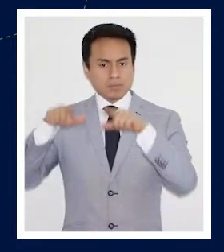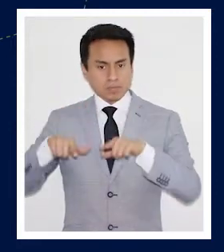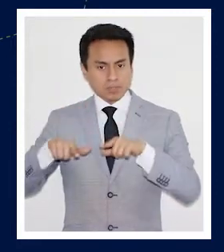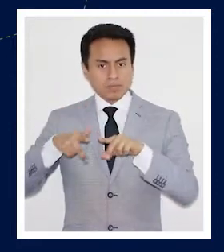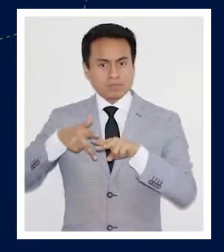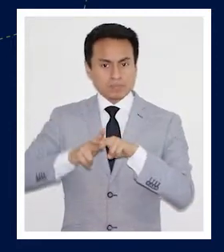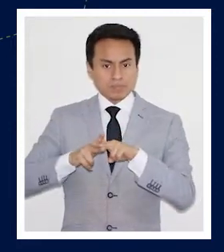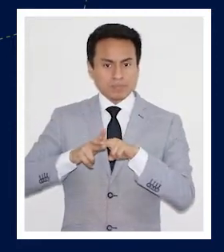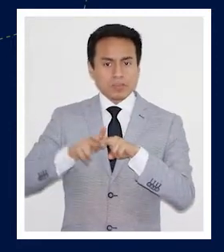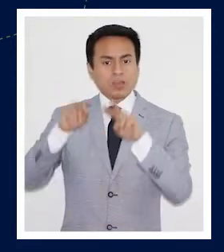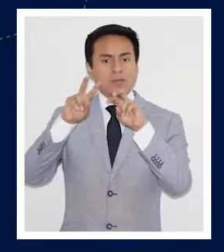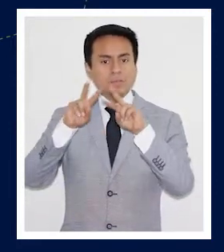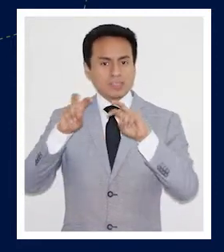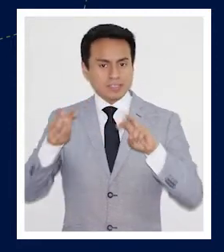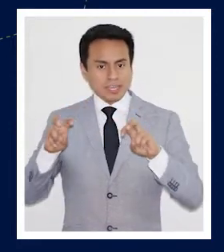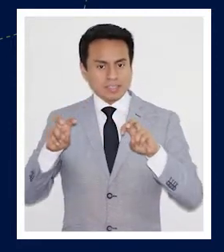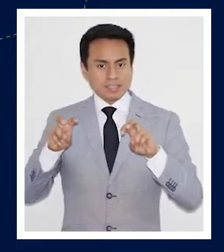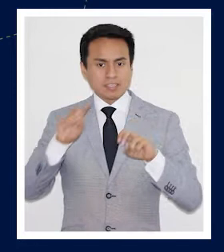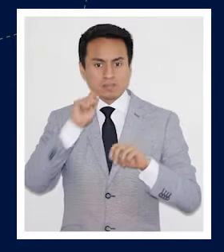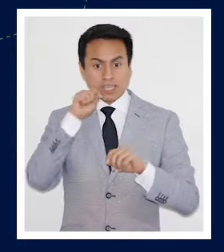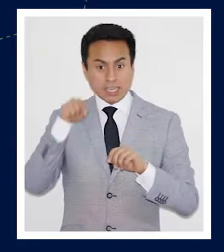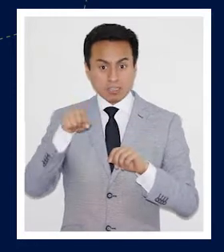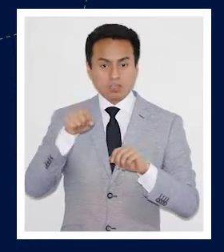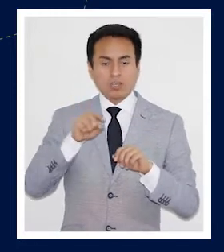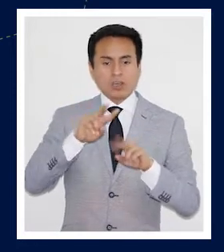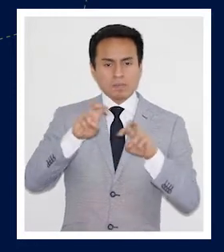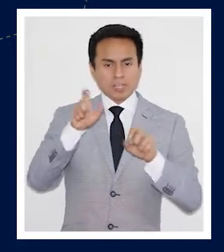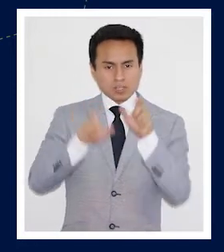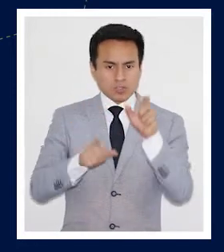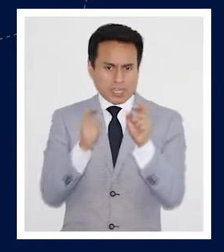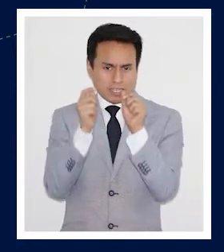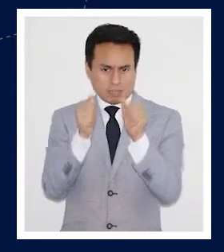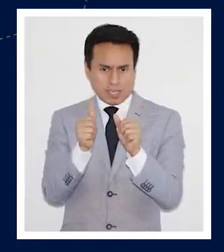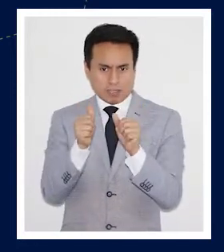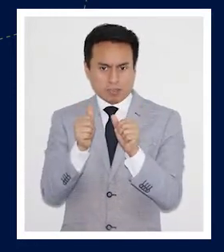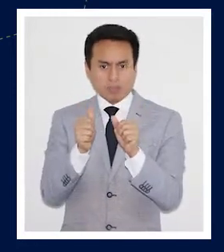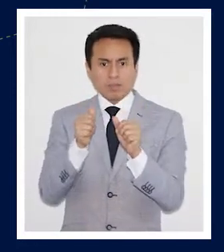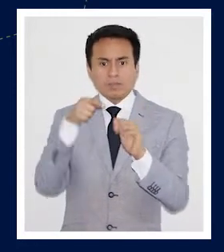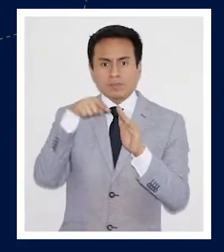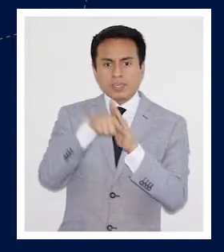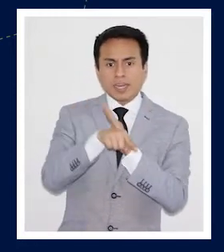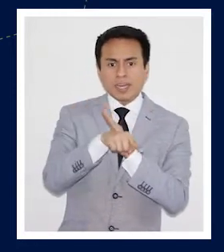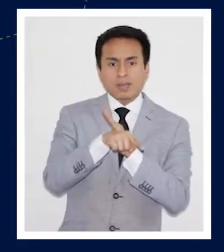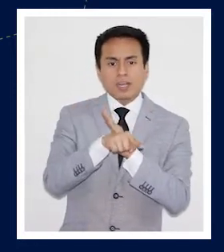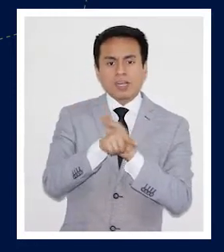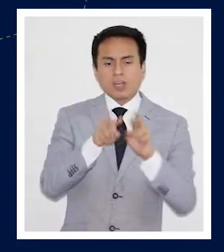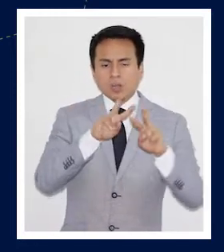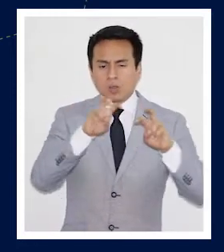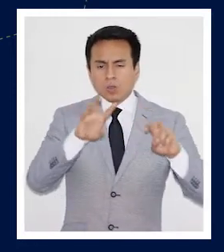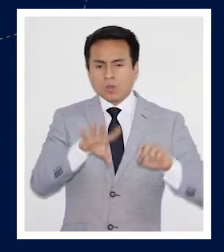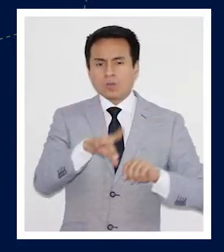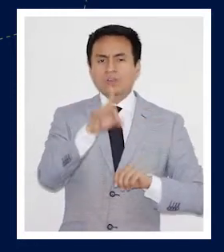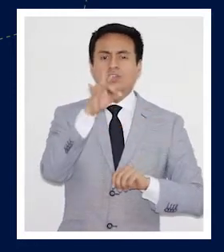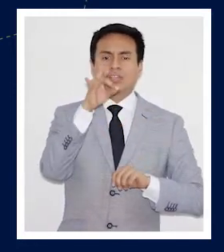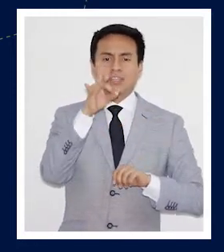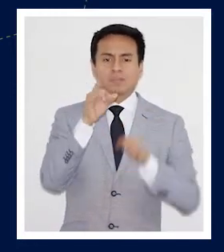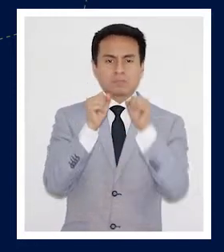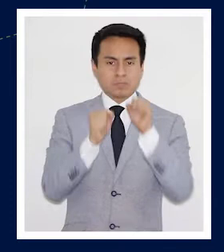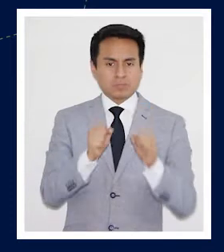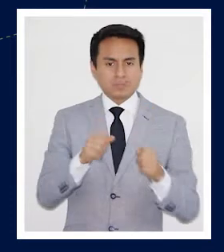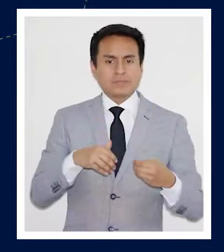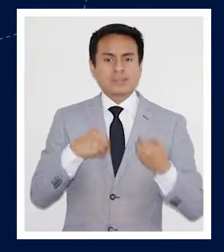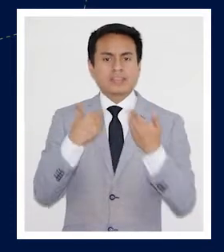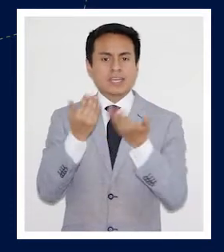través de los departamentos técnico-periciales, quienes a través de sus peritos expertos pueden llegar a conclusiones que